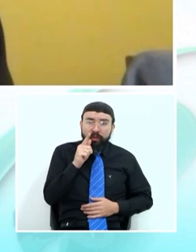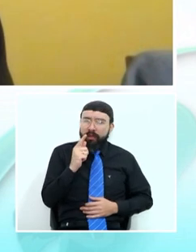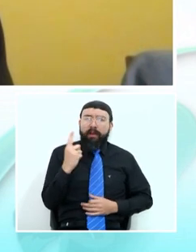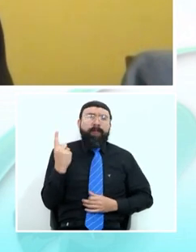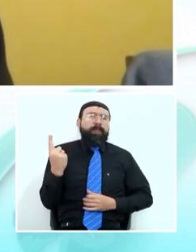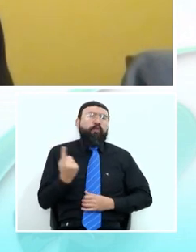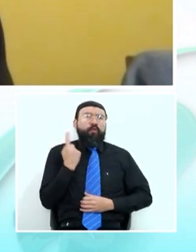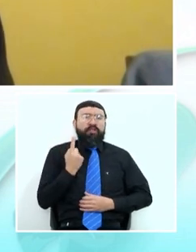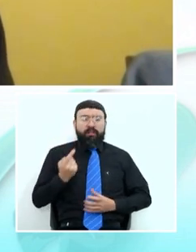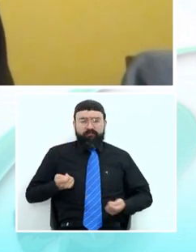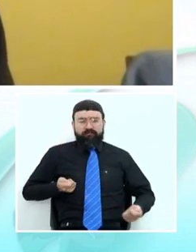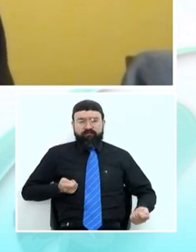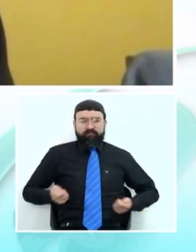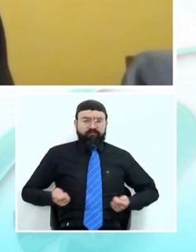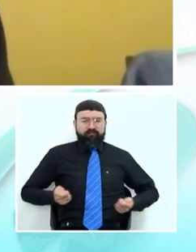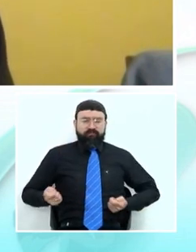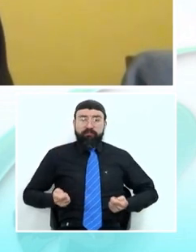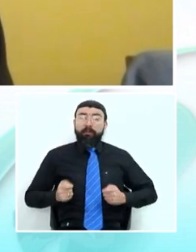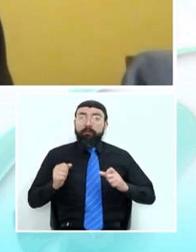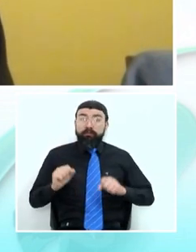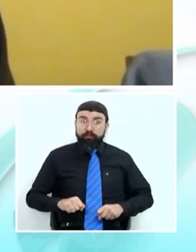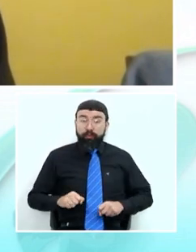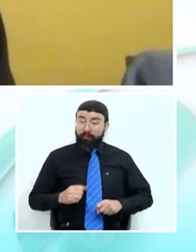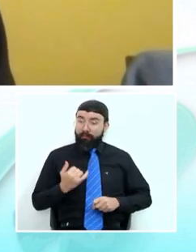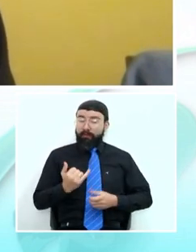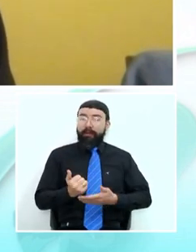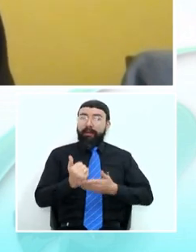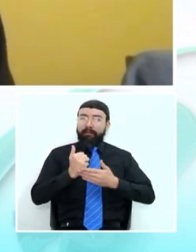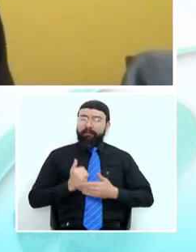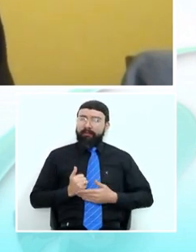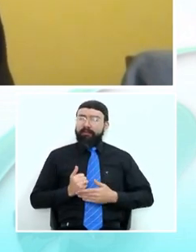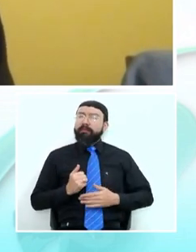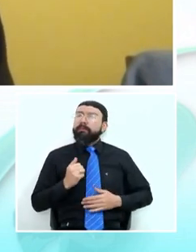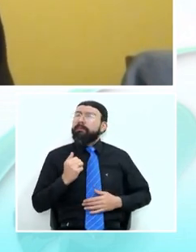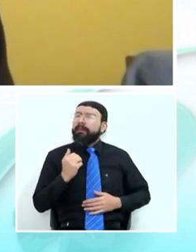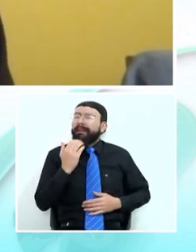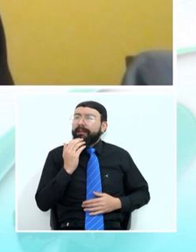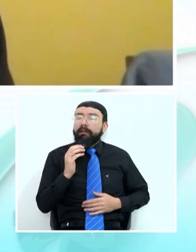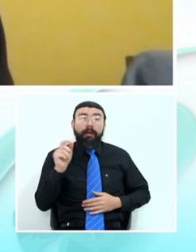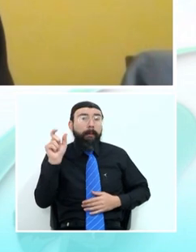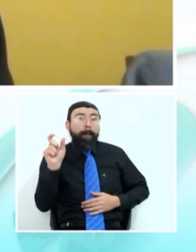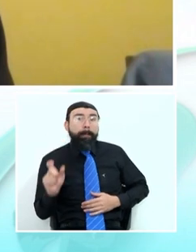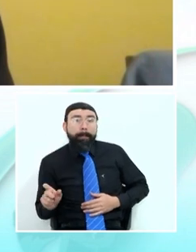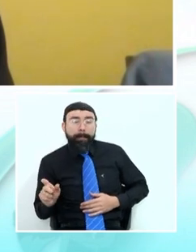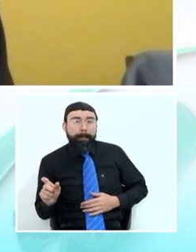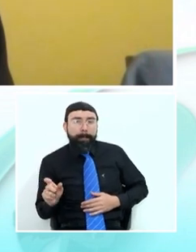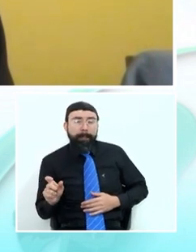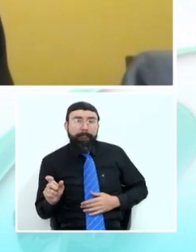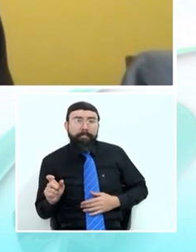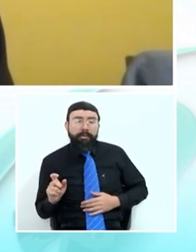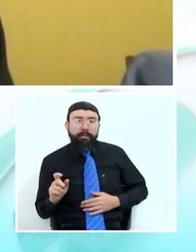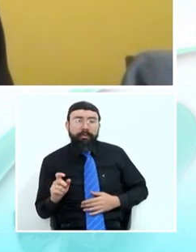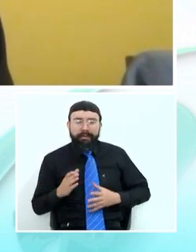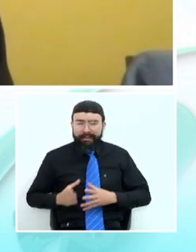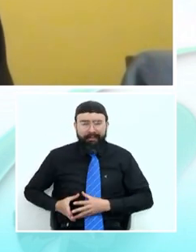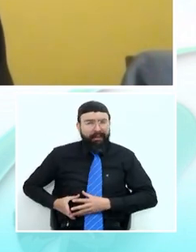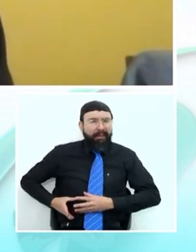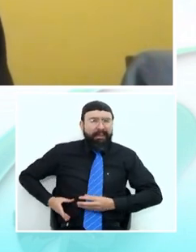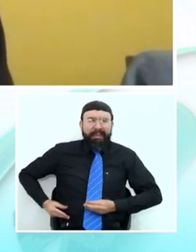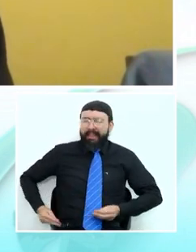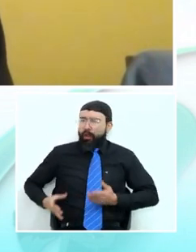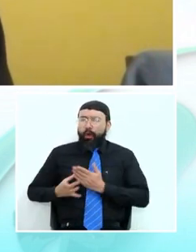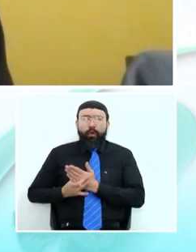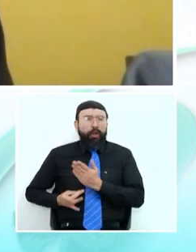controlar las transaminasas. Es decir, que una persona que por efecto del hígado graso, de